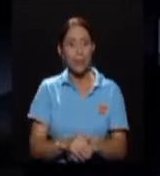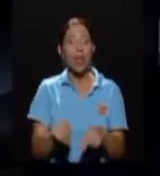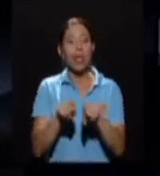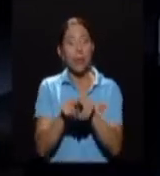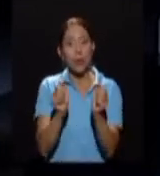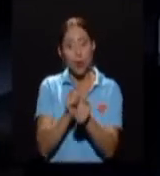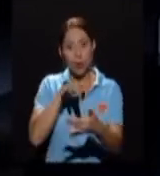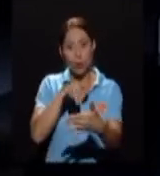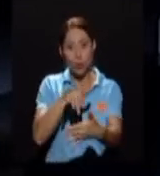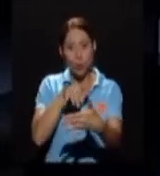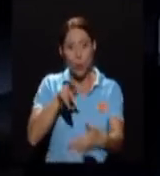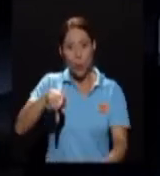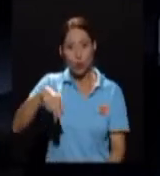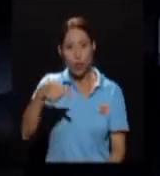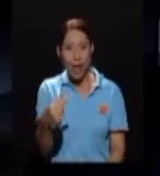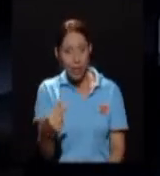posgrados pues también